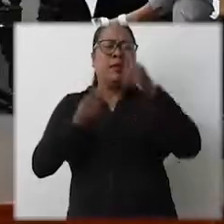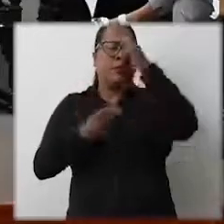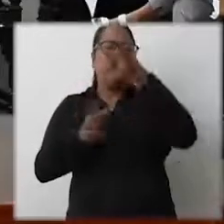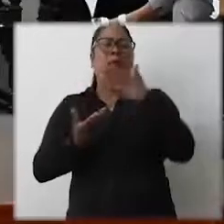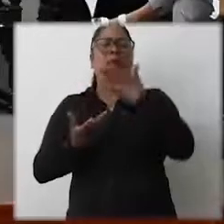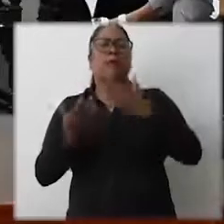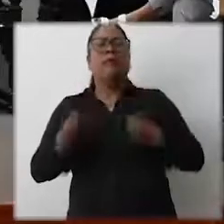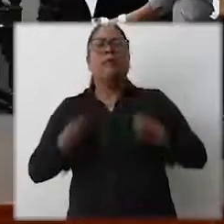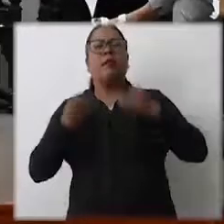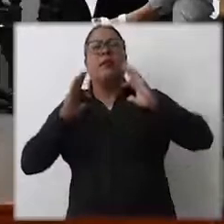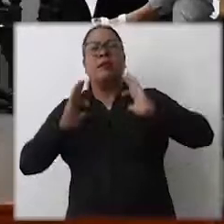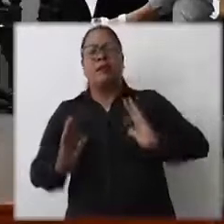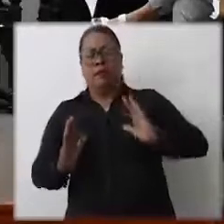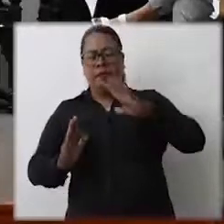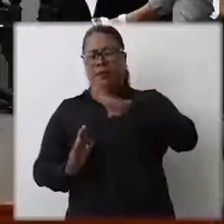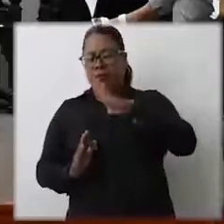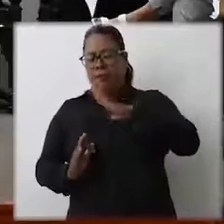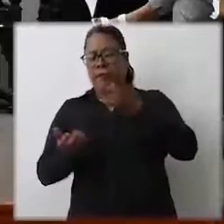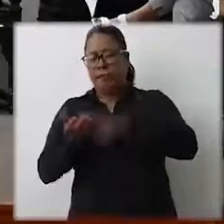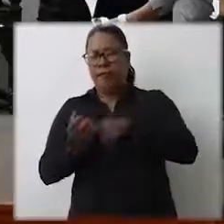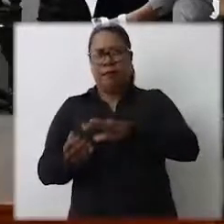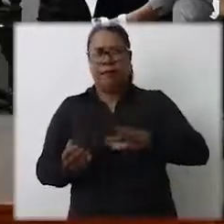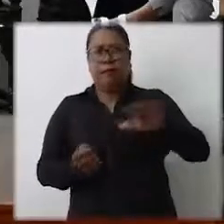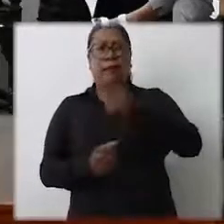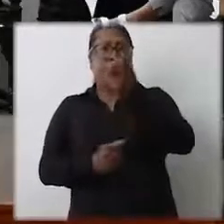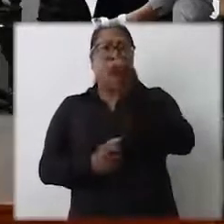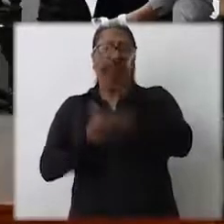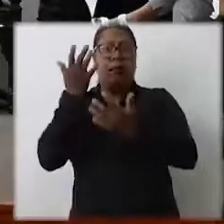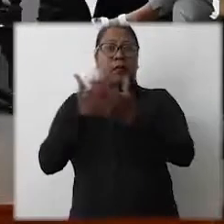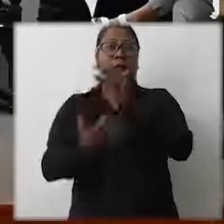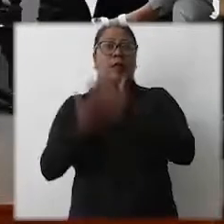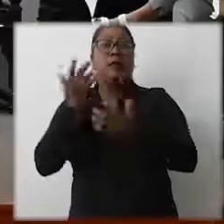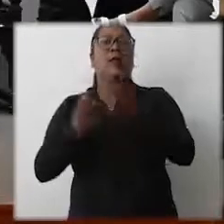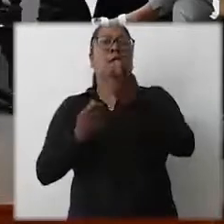valiosa desde la que se puede facilitar la inclusión e